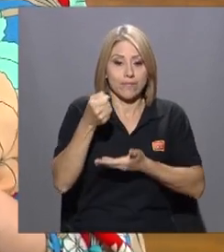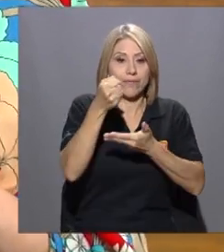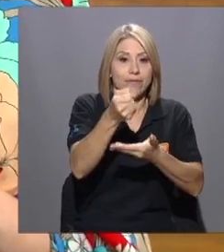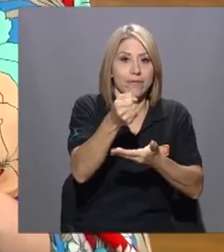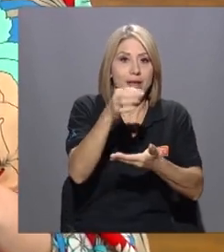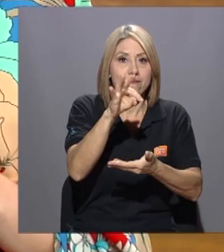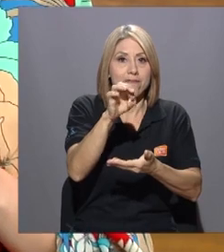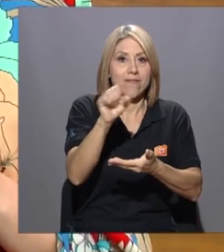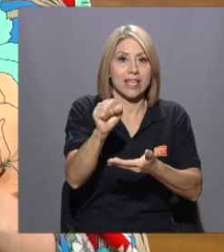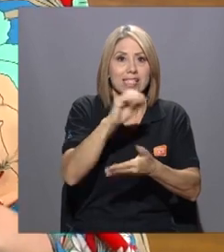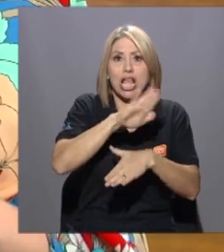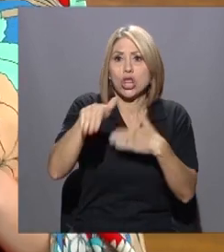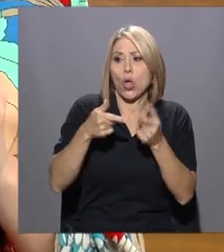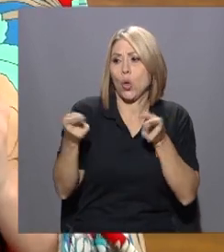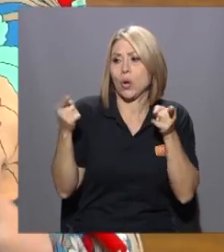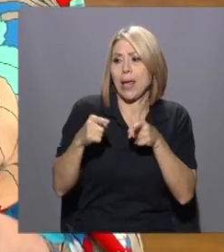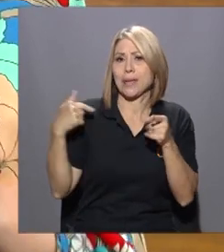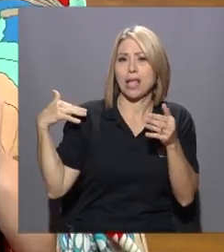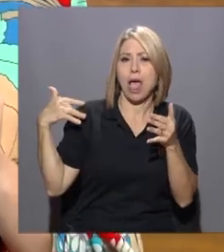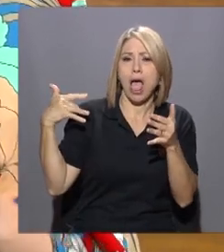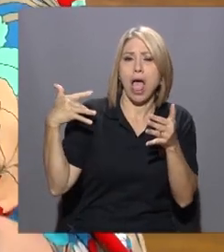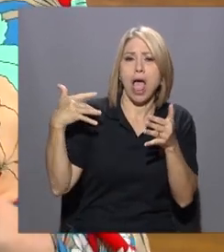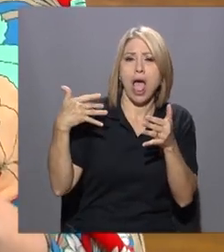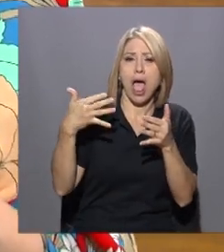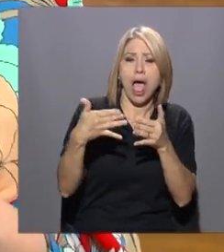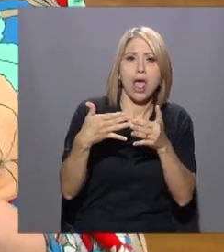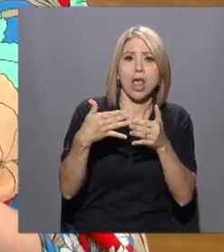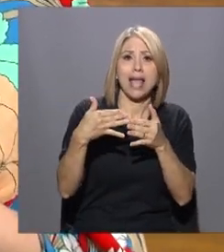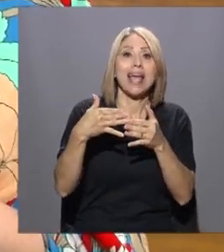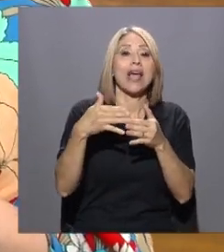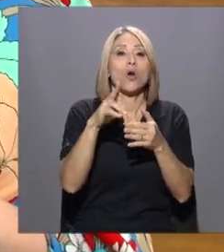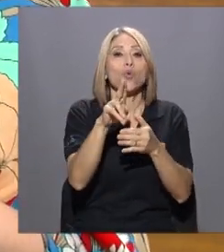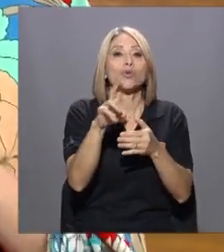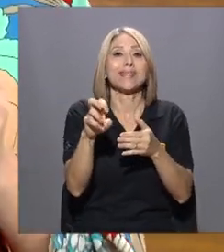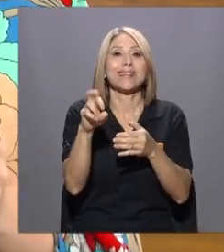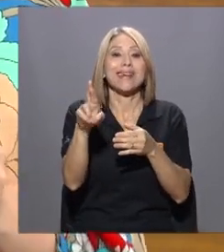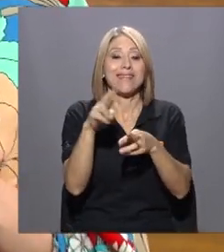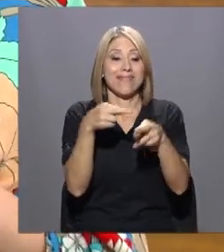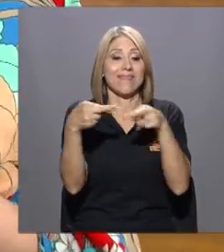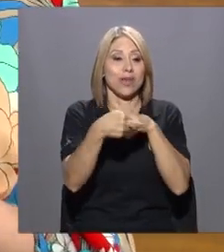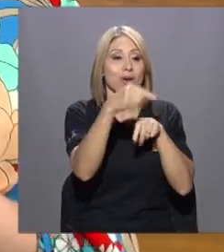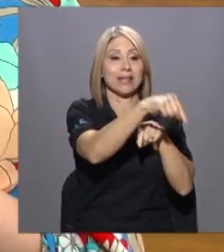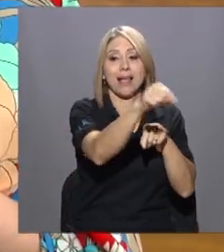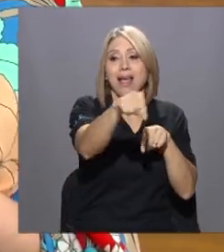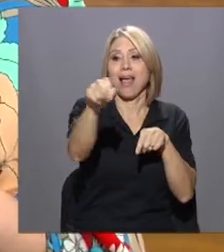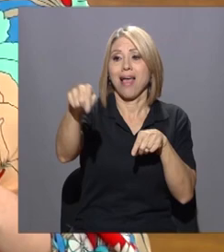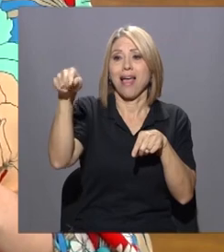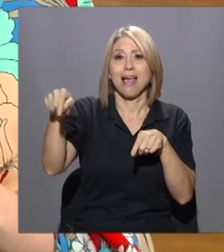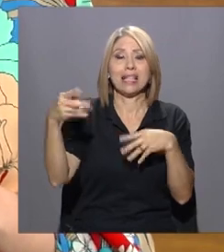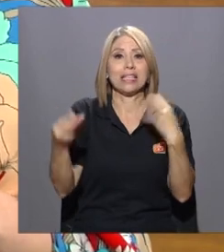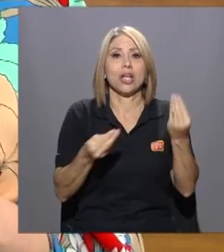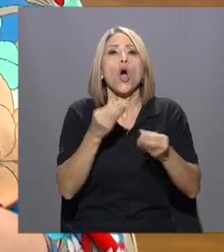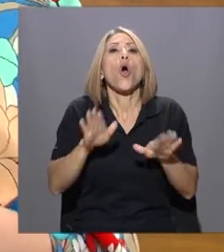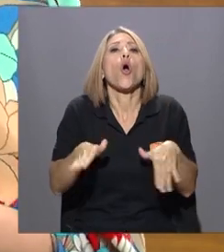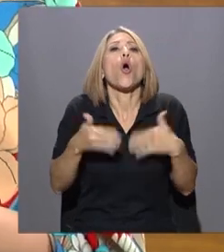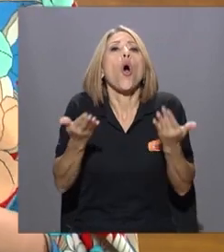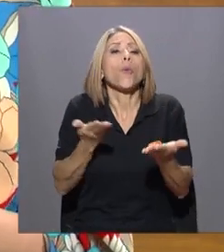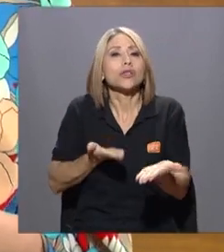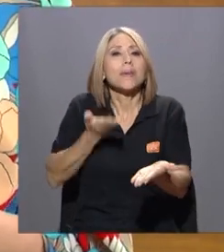rezago histórico que se vive hasta la actualidad en las sedes y recintos regionales, ¿cómo se plantea la inversión en las